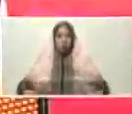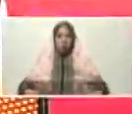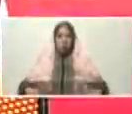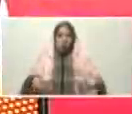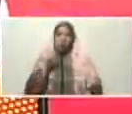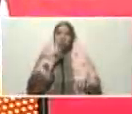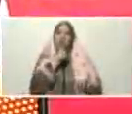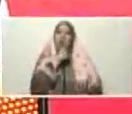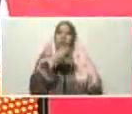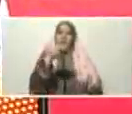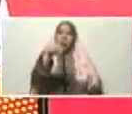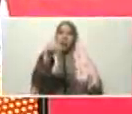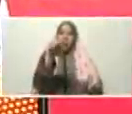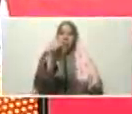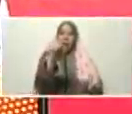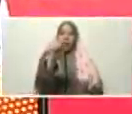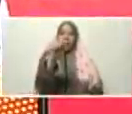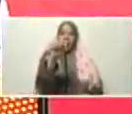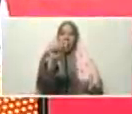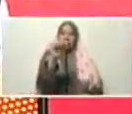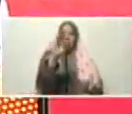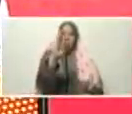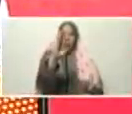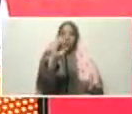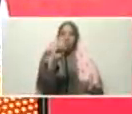como me vale uribito